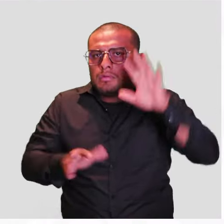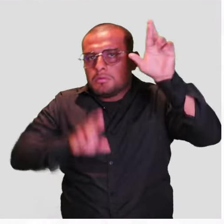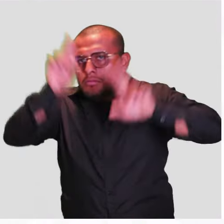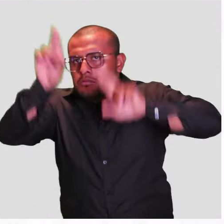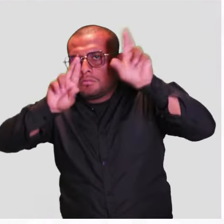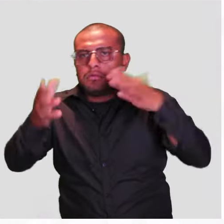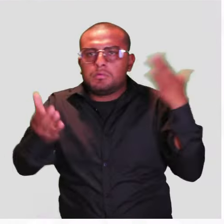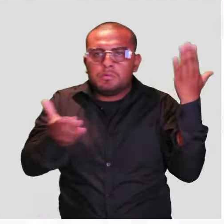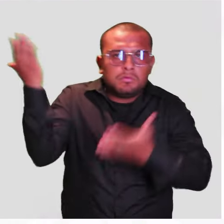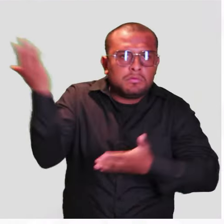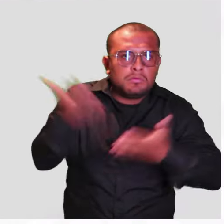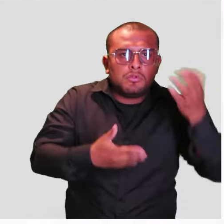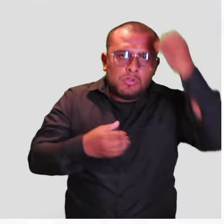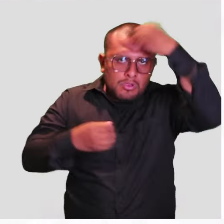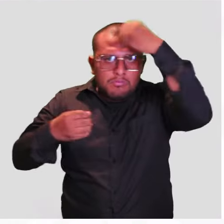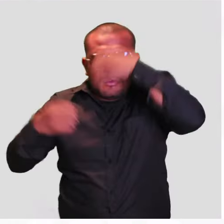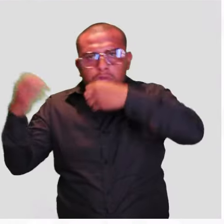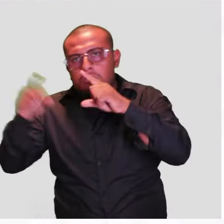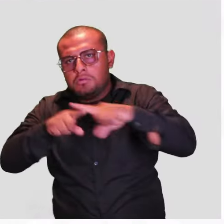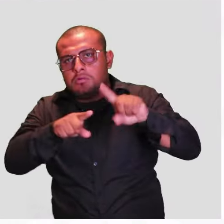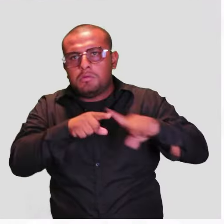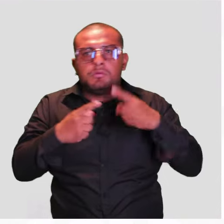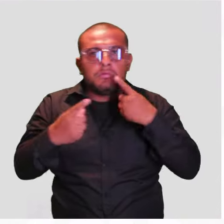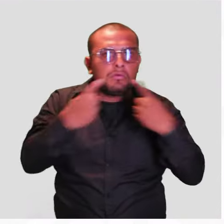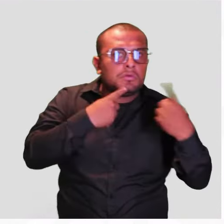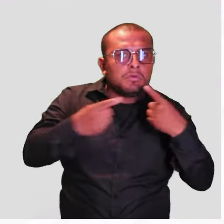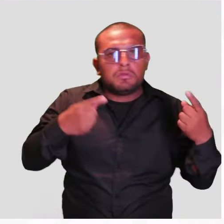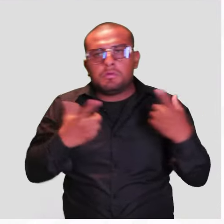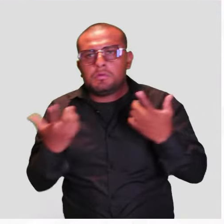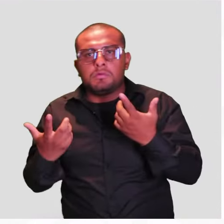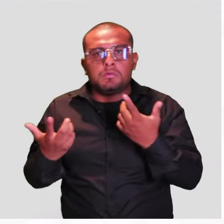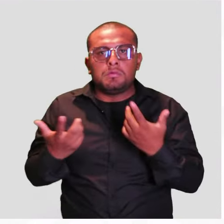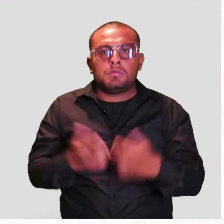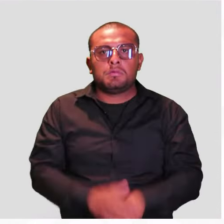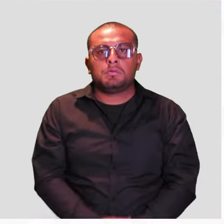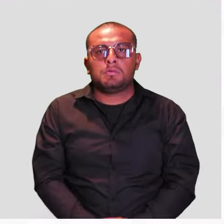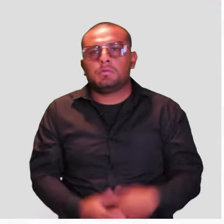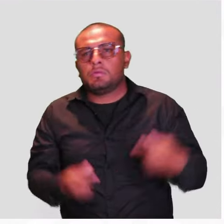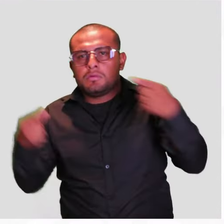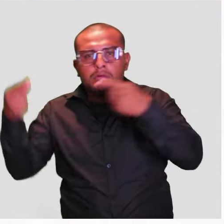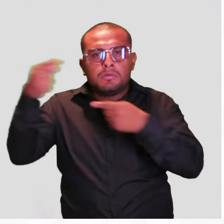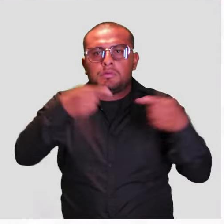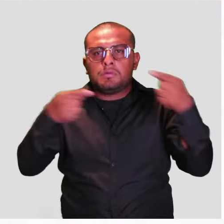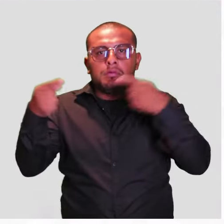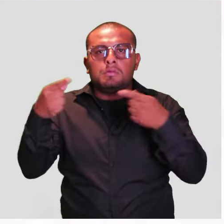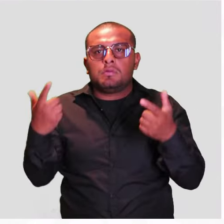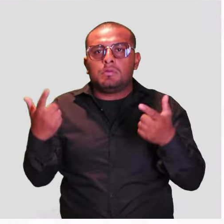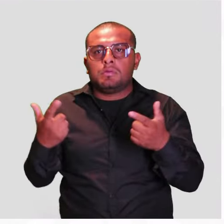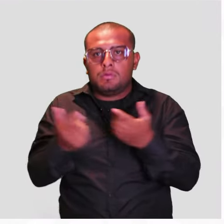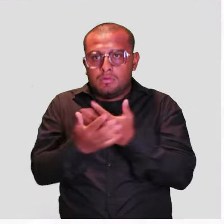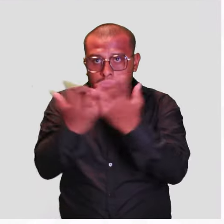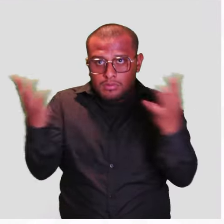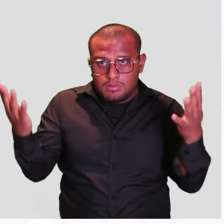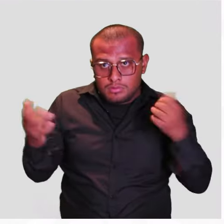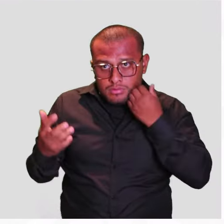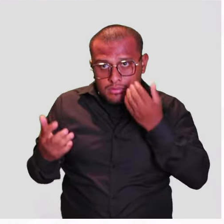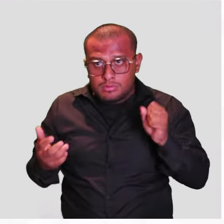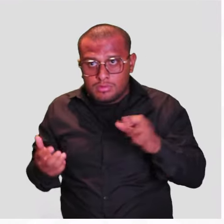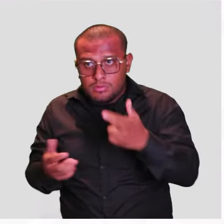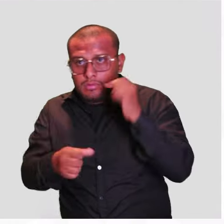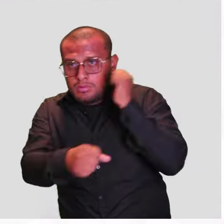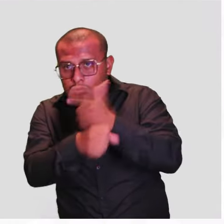contrastar ideas, de debatir y pues desde luego aprovechar para que la ciudadanía de San Juan del Río conozca